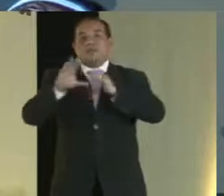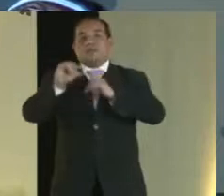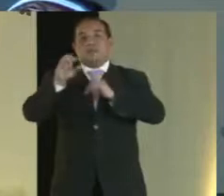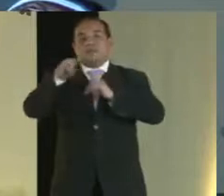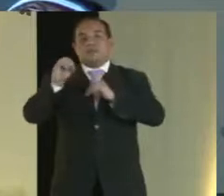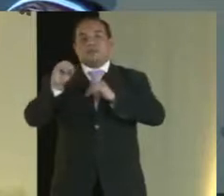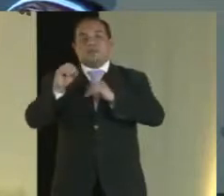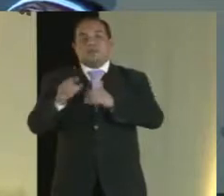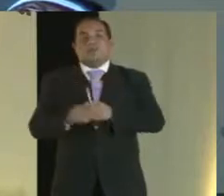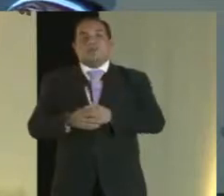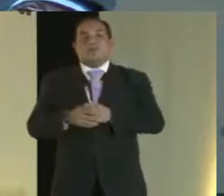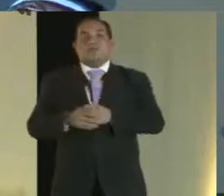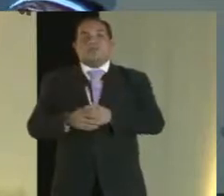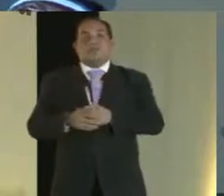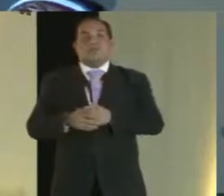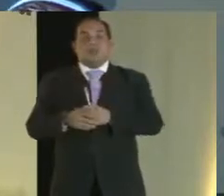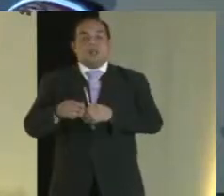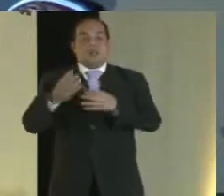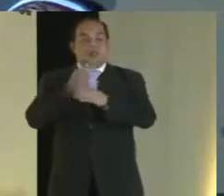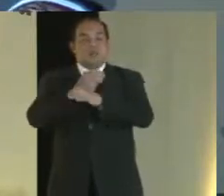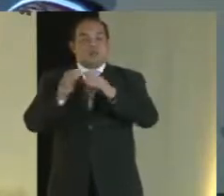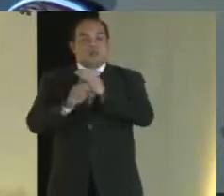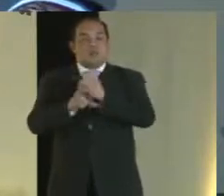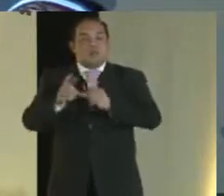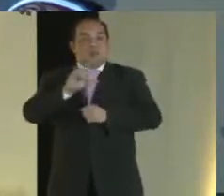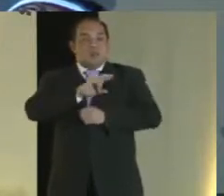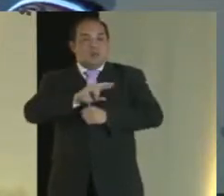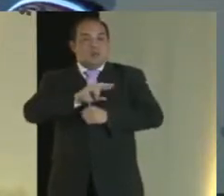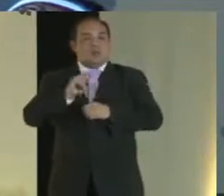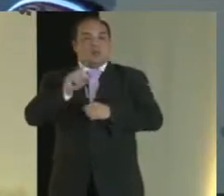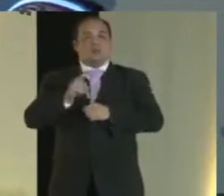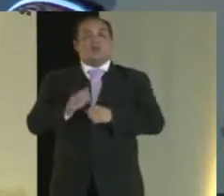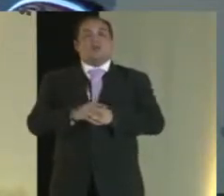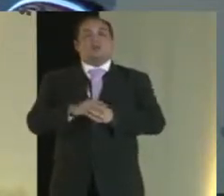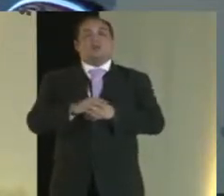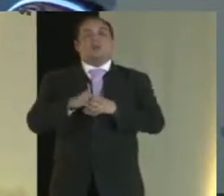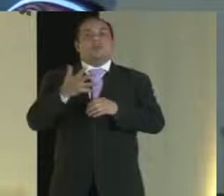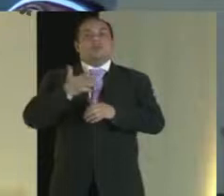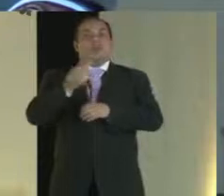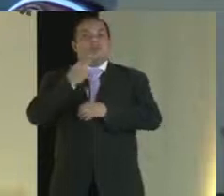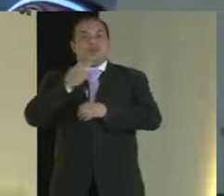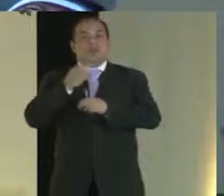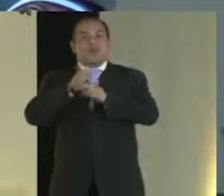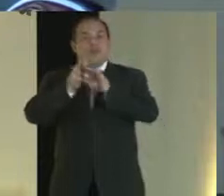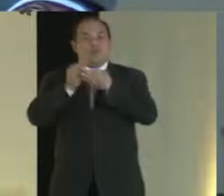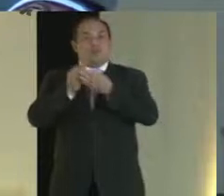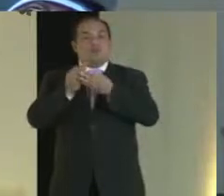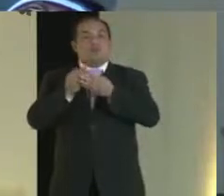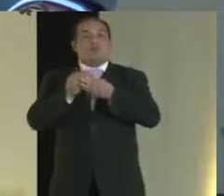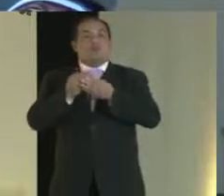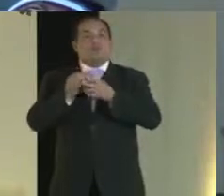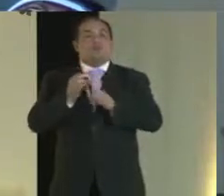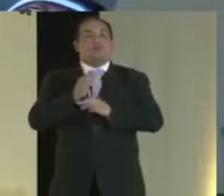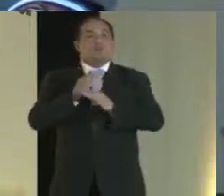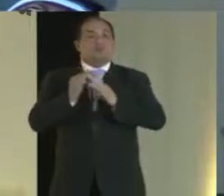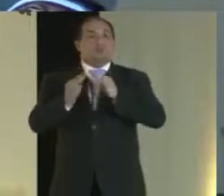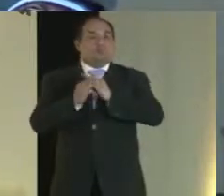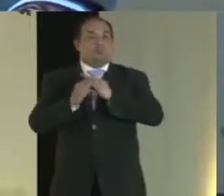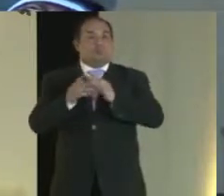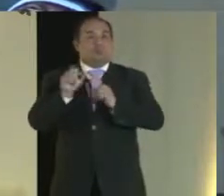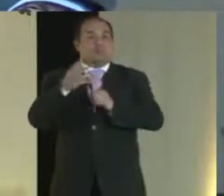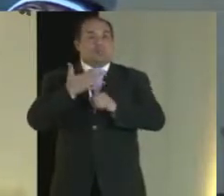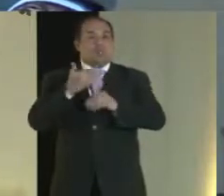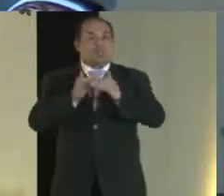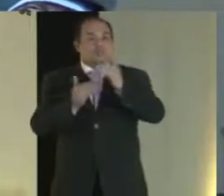y la explotación del poseedor de los medios de producción. Sin embargo, al tratar de limitar, equilibrar o modular